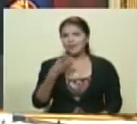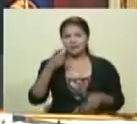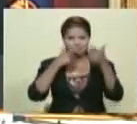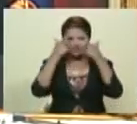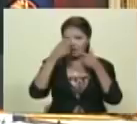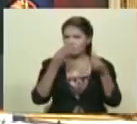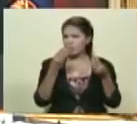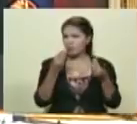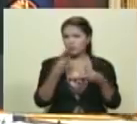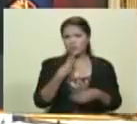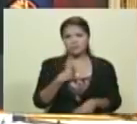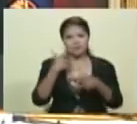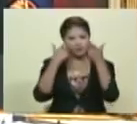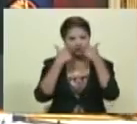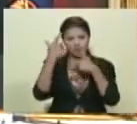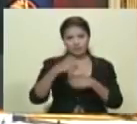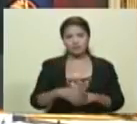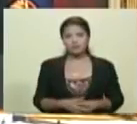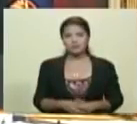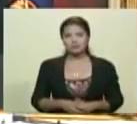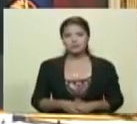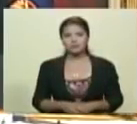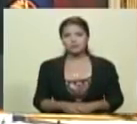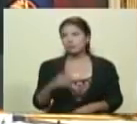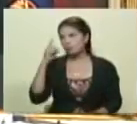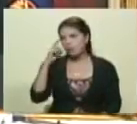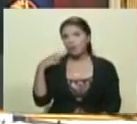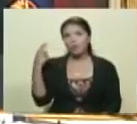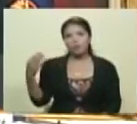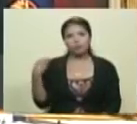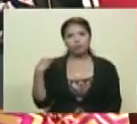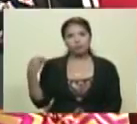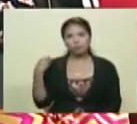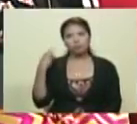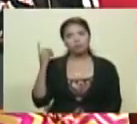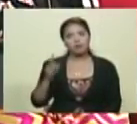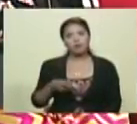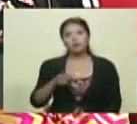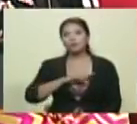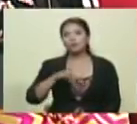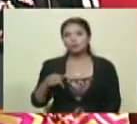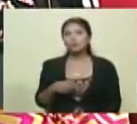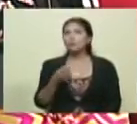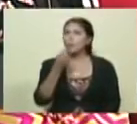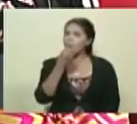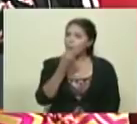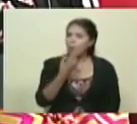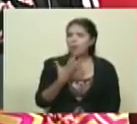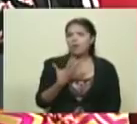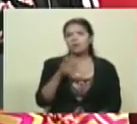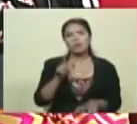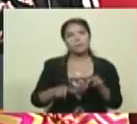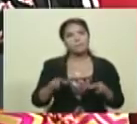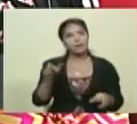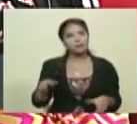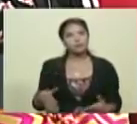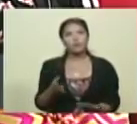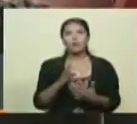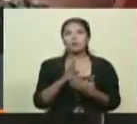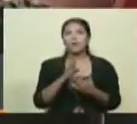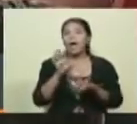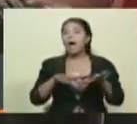¿oíste? Casi todos los días tiene que superar la candidez, porque nosotros somos buena gente, inocentes a